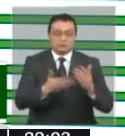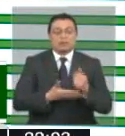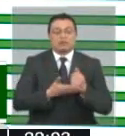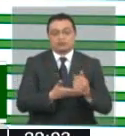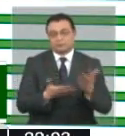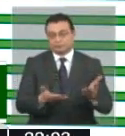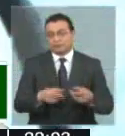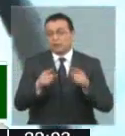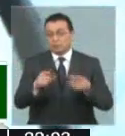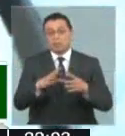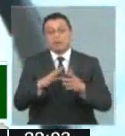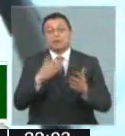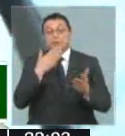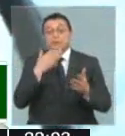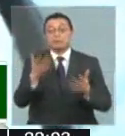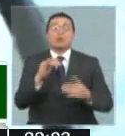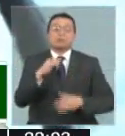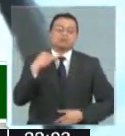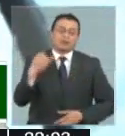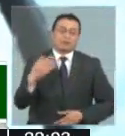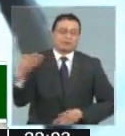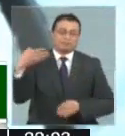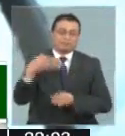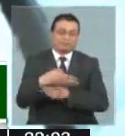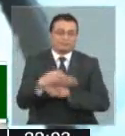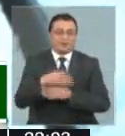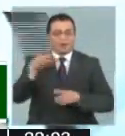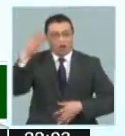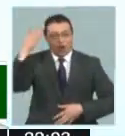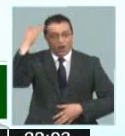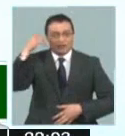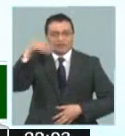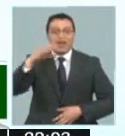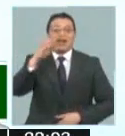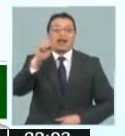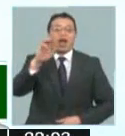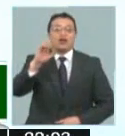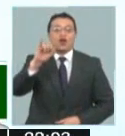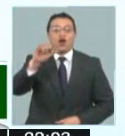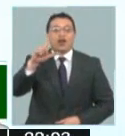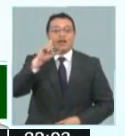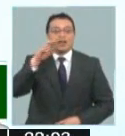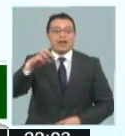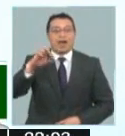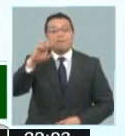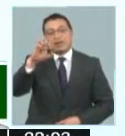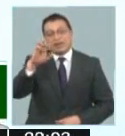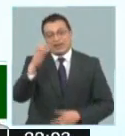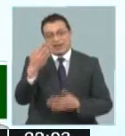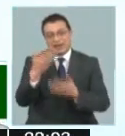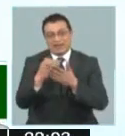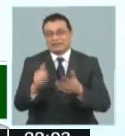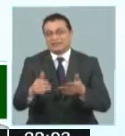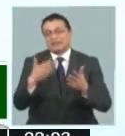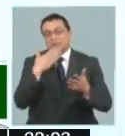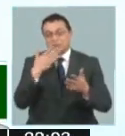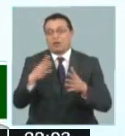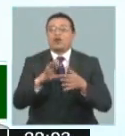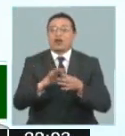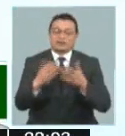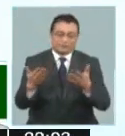Y una habitual de la casa de Conciencia Inclusiva, la Carito, Carolina Pérez, muchas gracias por acompañarnos. Un placer como siempre, gracias,